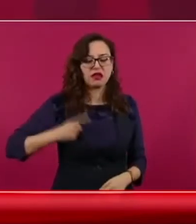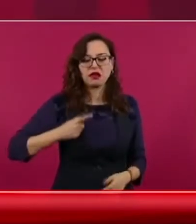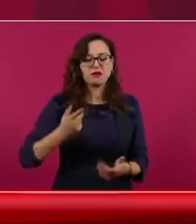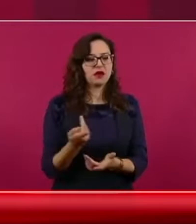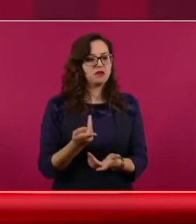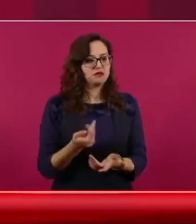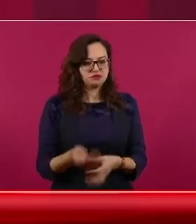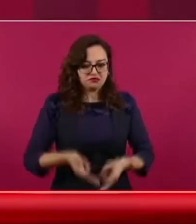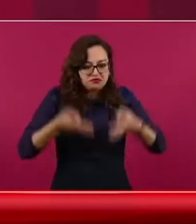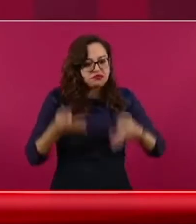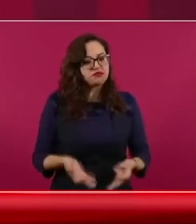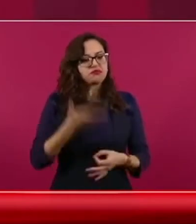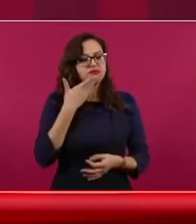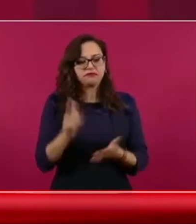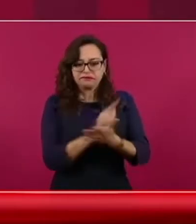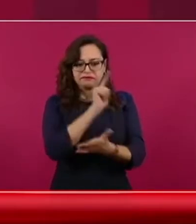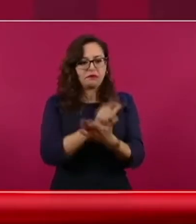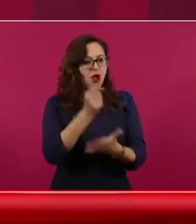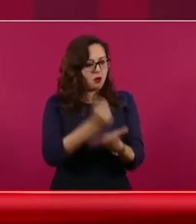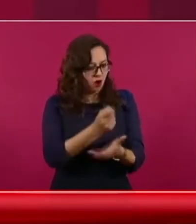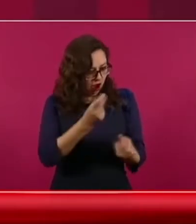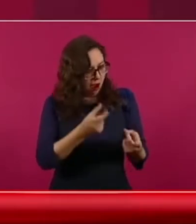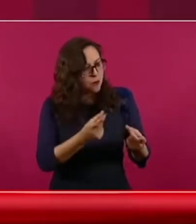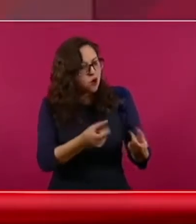en ese país.